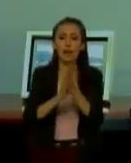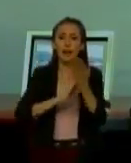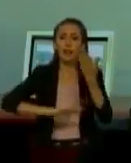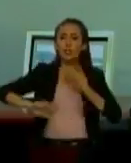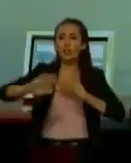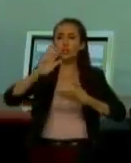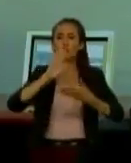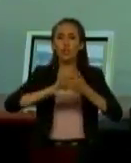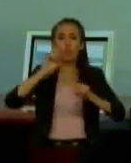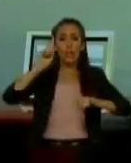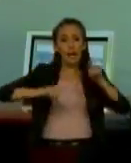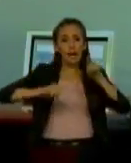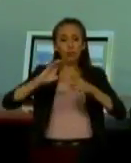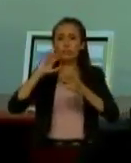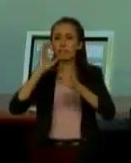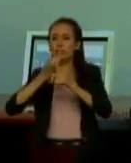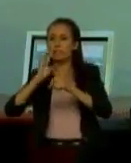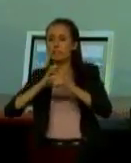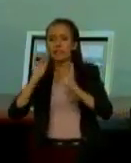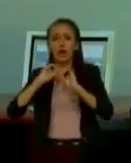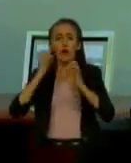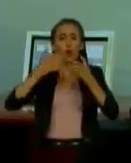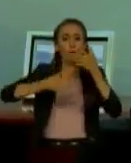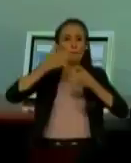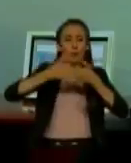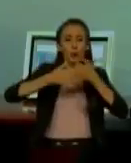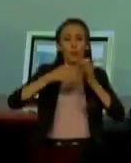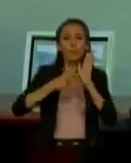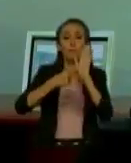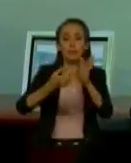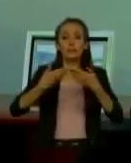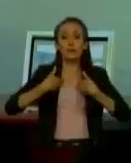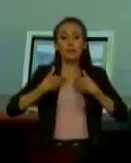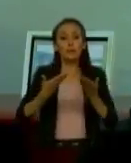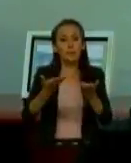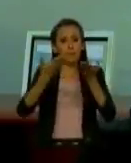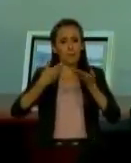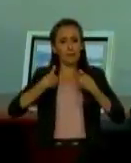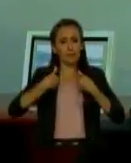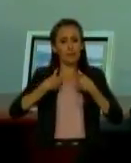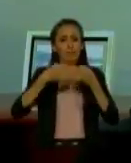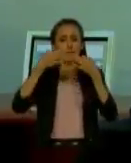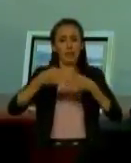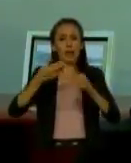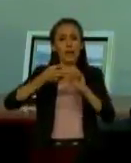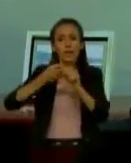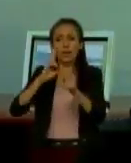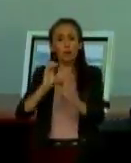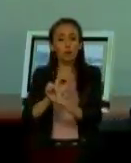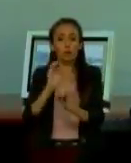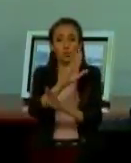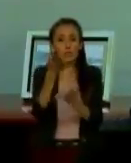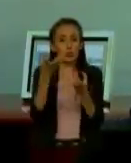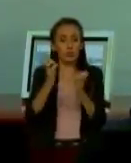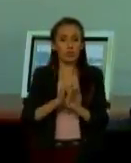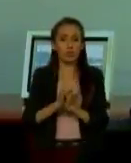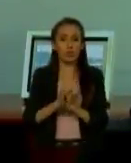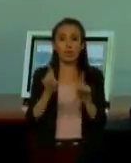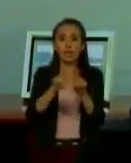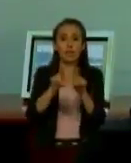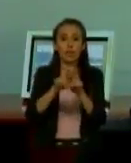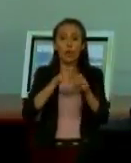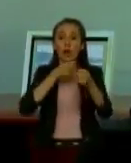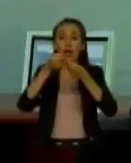todas las irregularidades, que son muchas, y que de no hacerlo, que presenten inmediatamente su renuncia. A los medios de